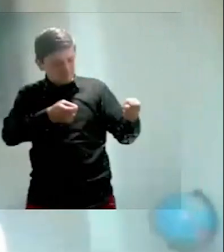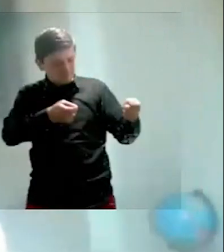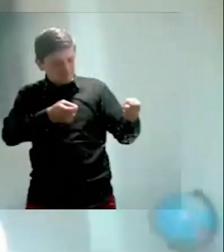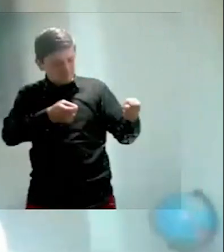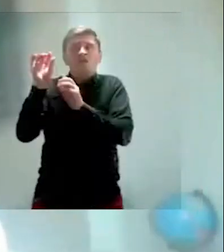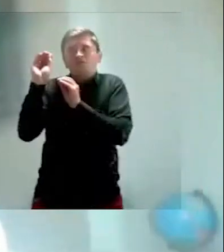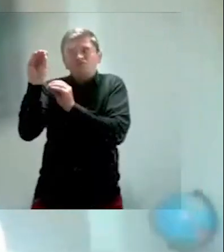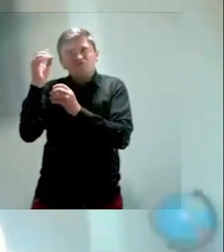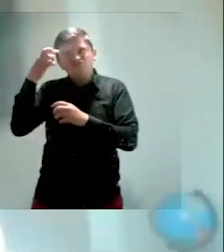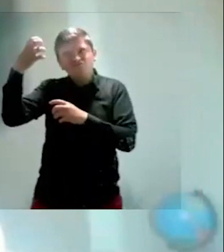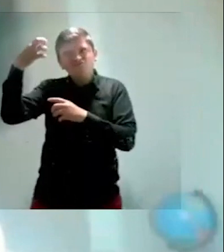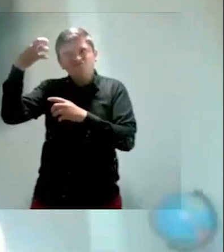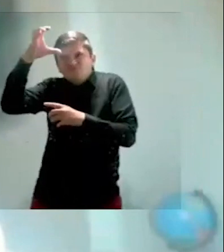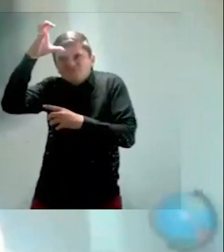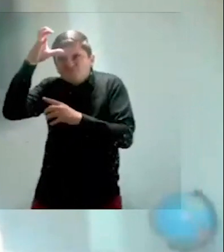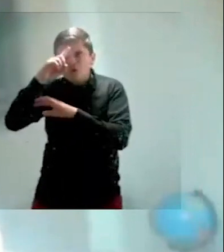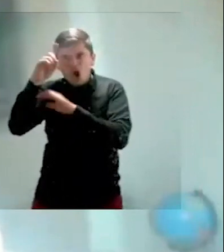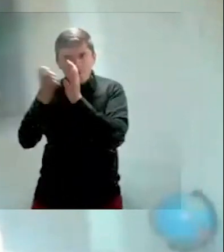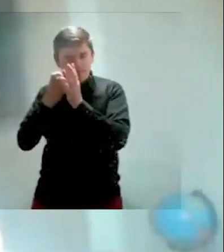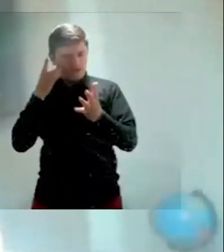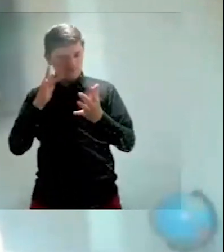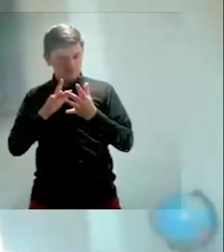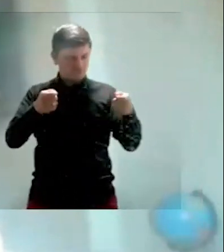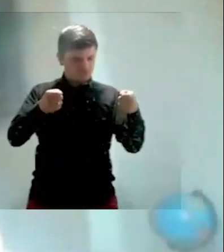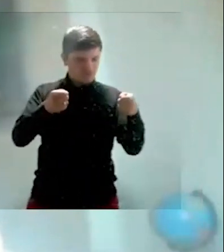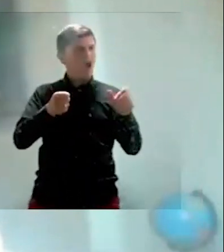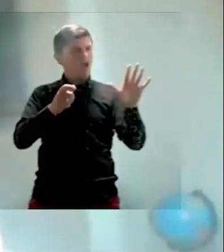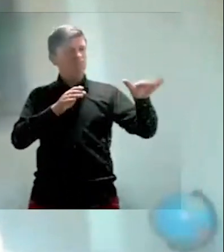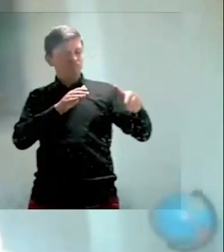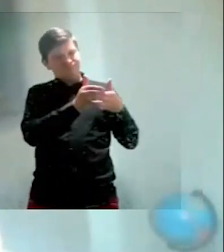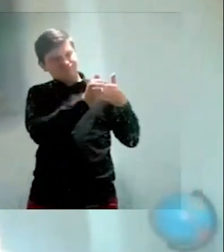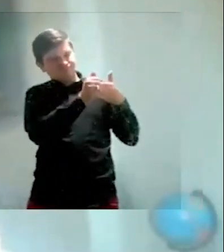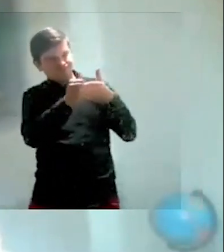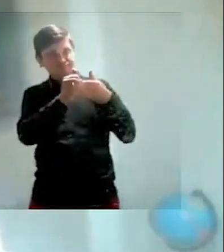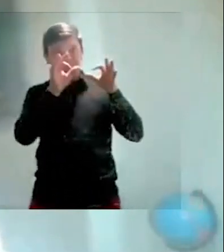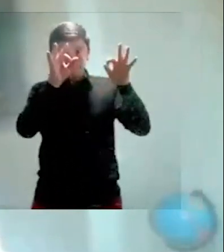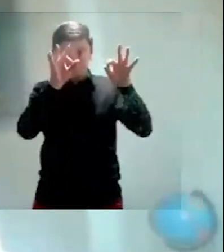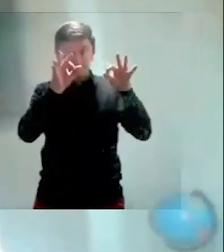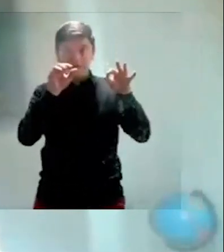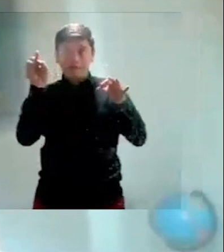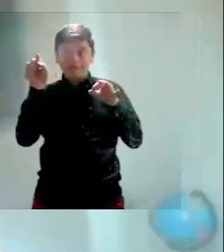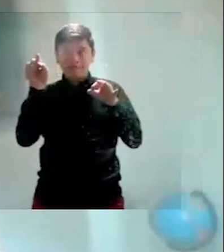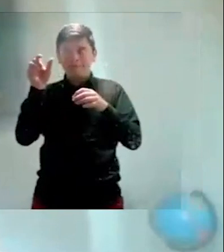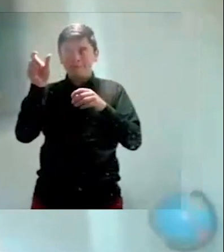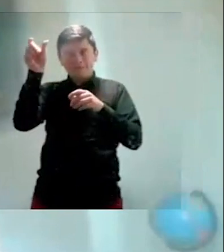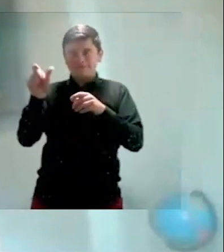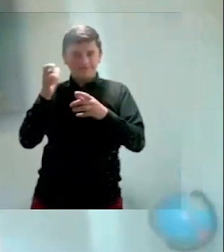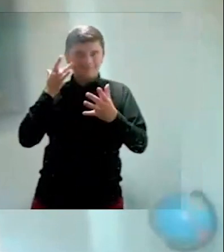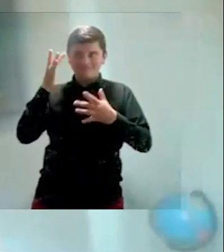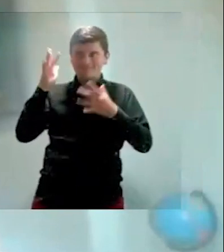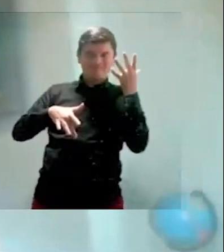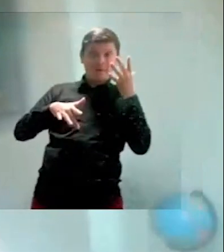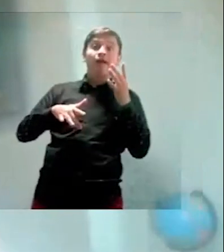más sesudo a los expedientes para que la selección realmente sea esa y no